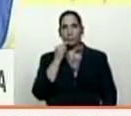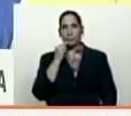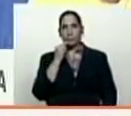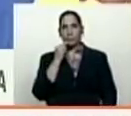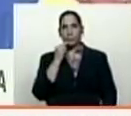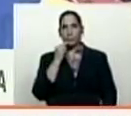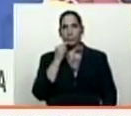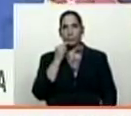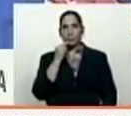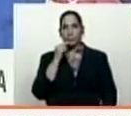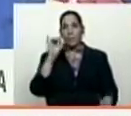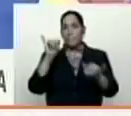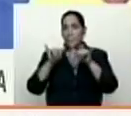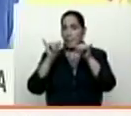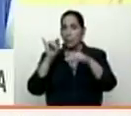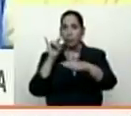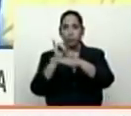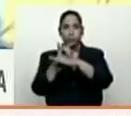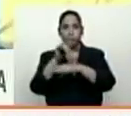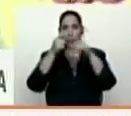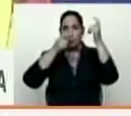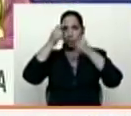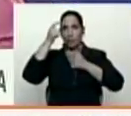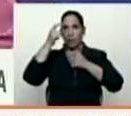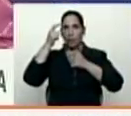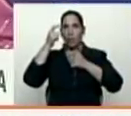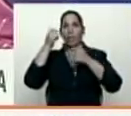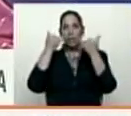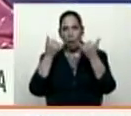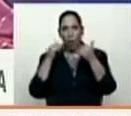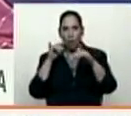los que traicionaron a Chávez, los que hoy traicionan a Maduro.